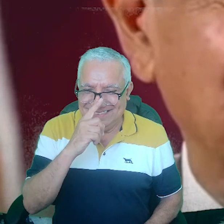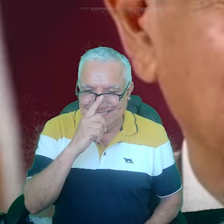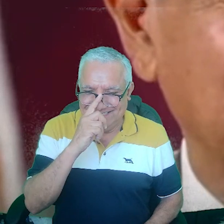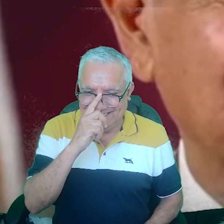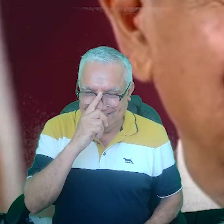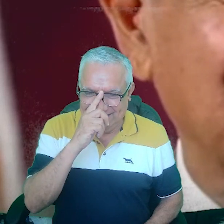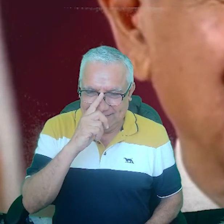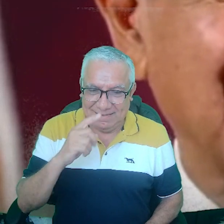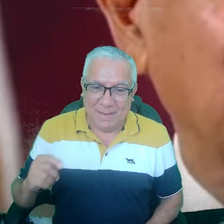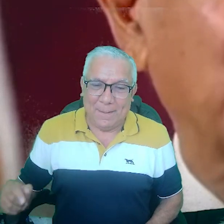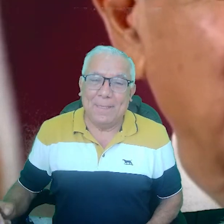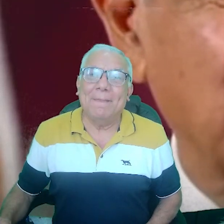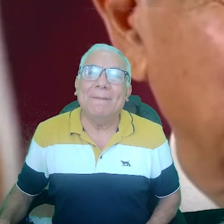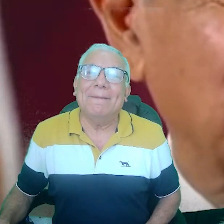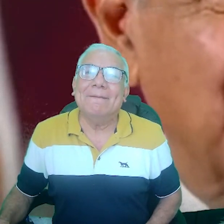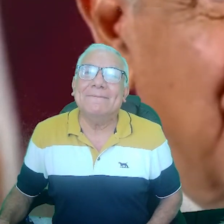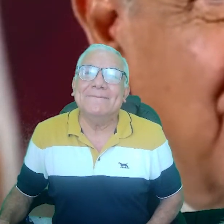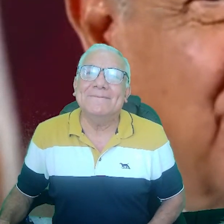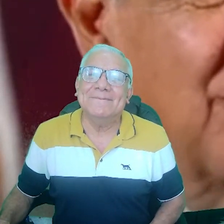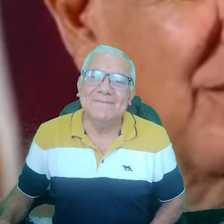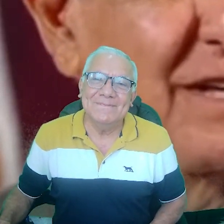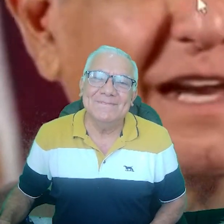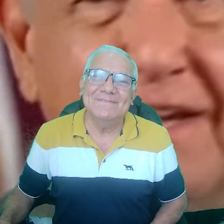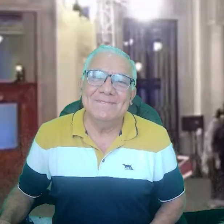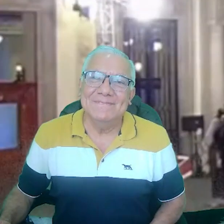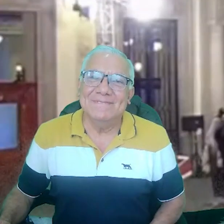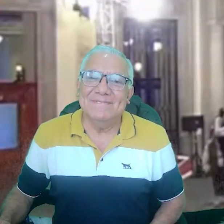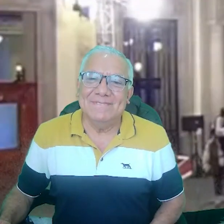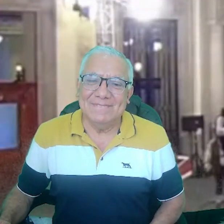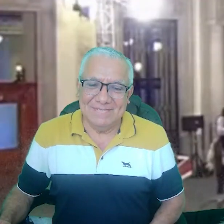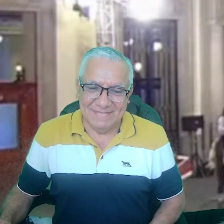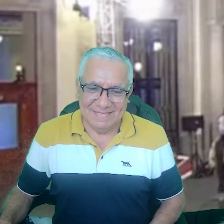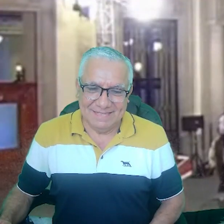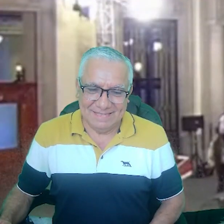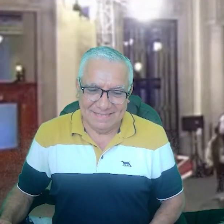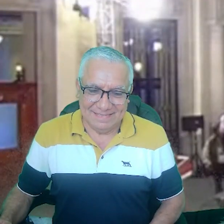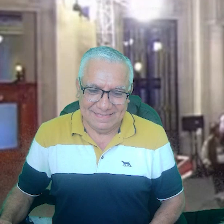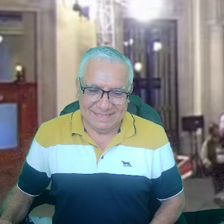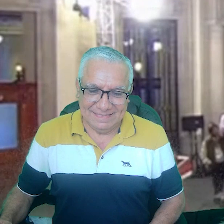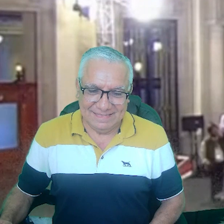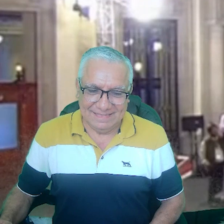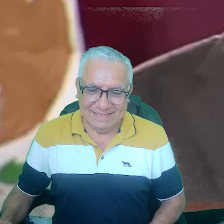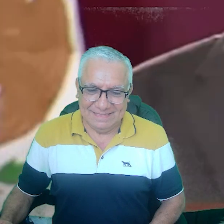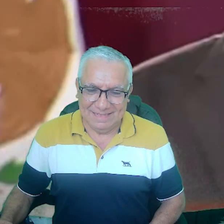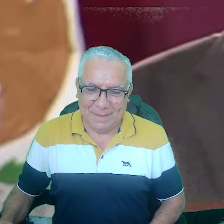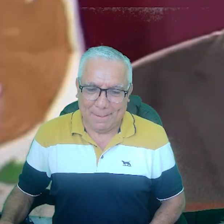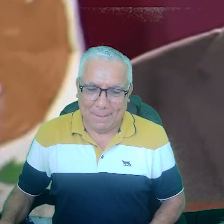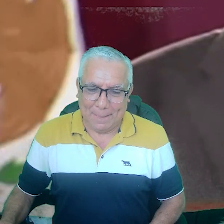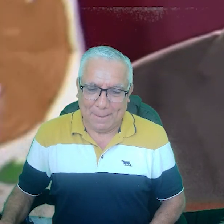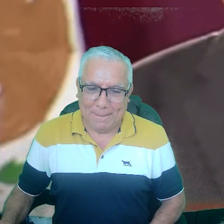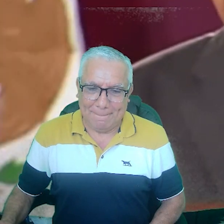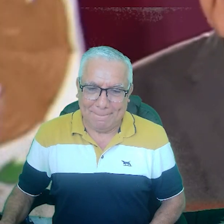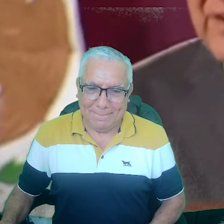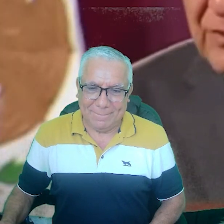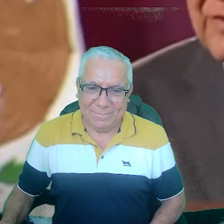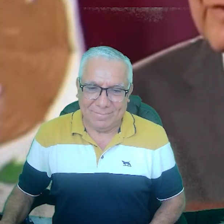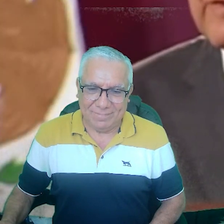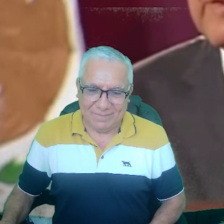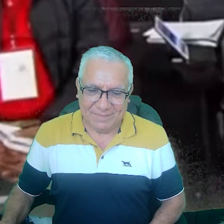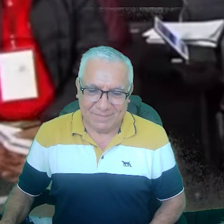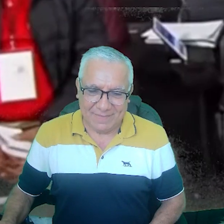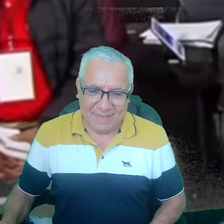cuestionamientos en los periódicos de México, en la radio, en la televisión, cuestionamientos a Felipe